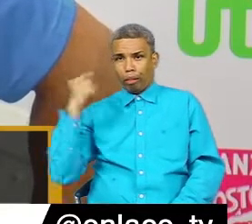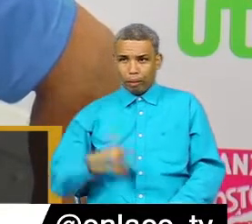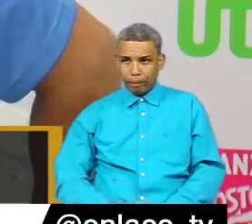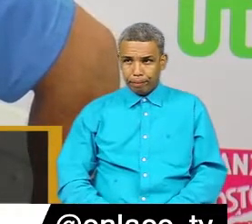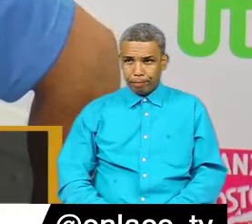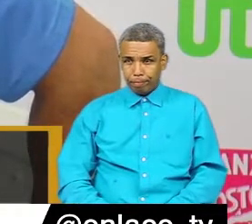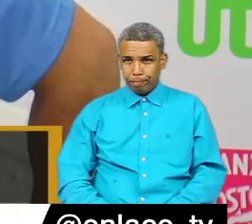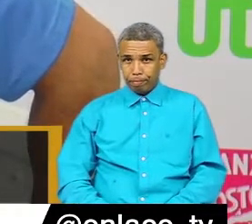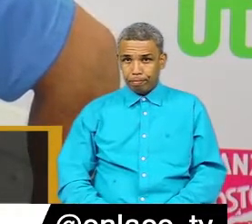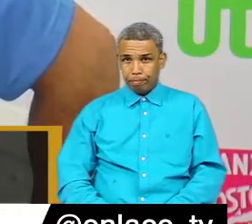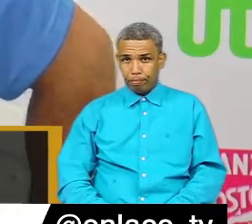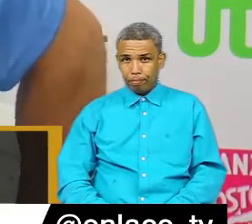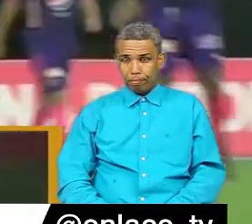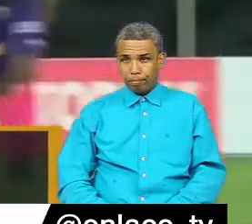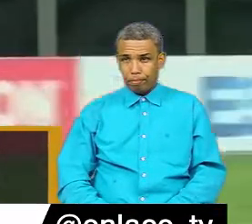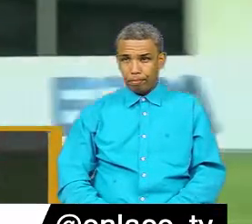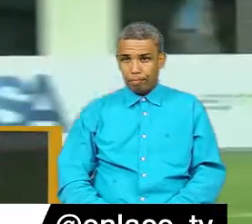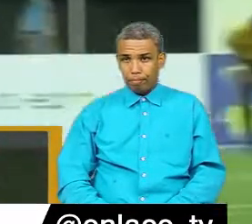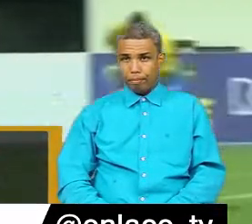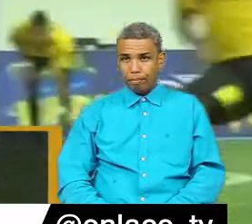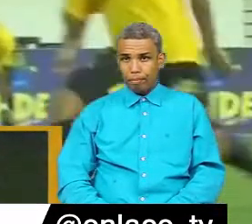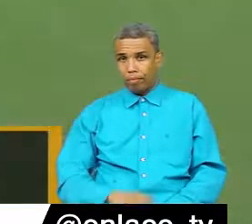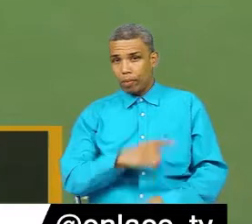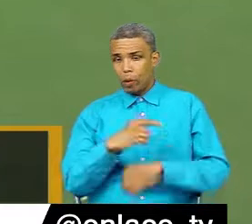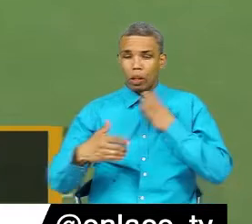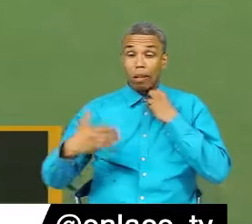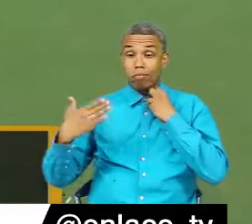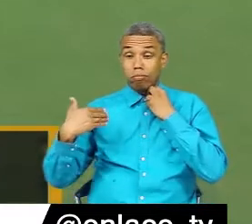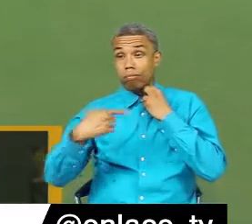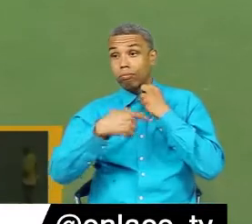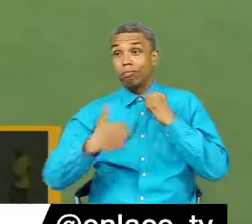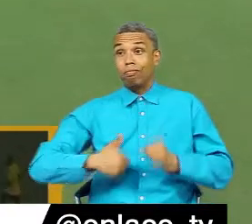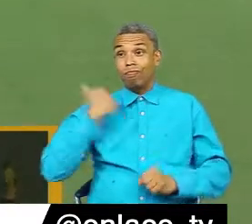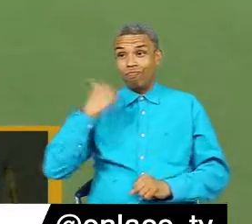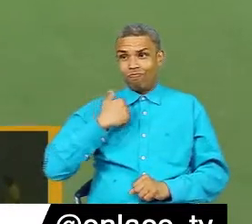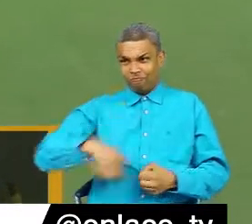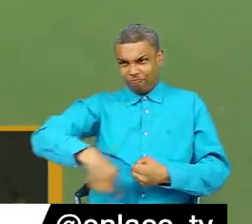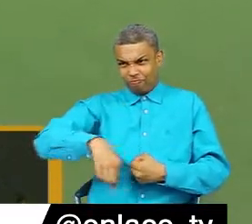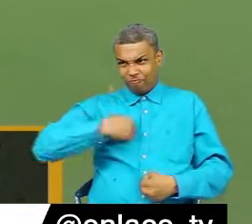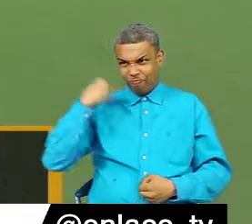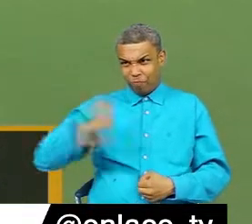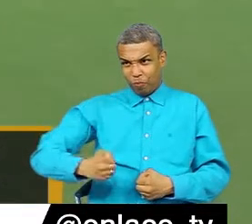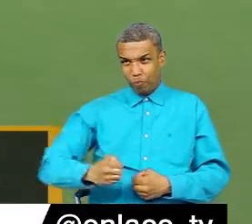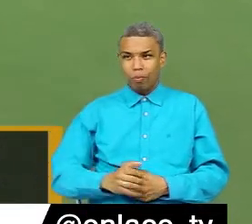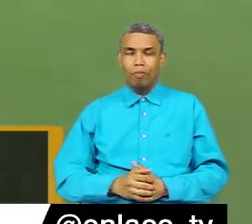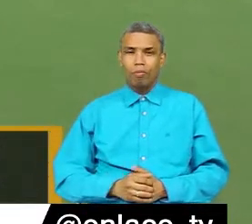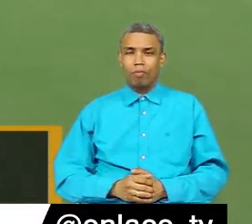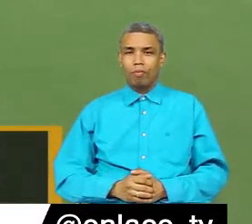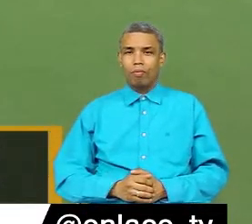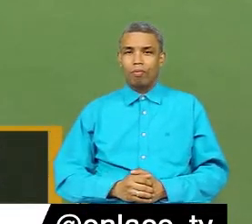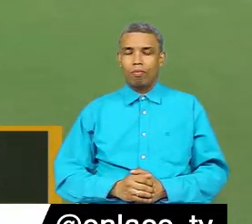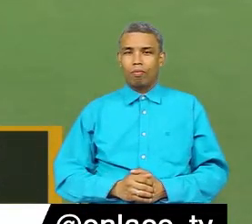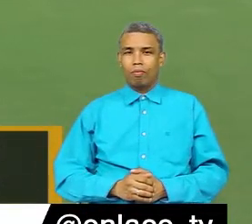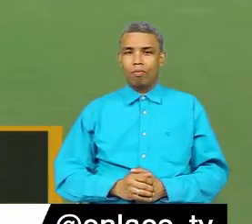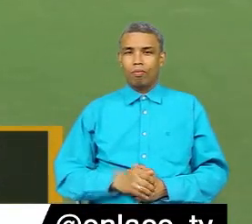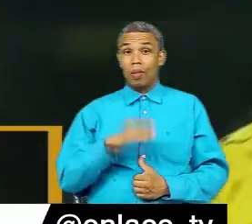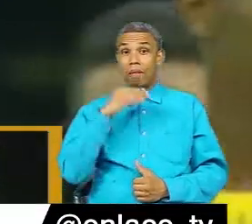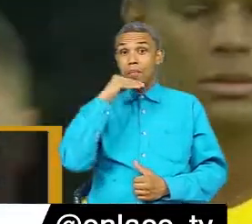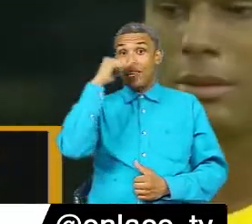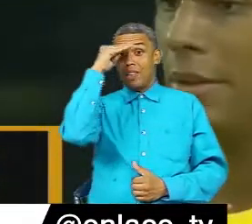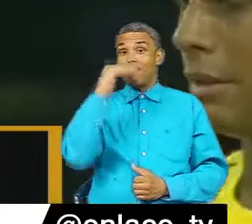que por su clima se vuelve fuerte. La salida en el Daniel Villa Zapata, según Álvarez, era para lograr la victoria que lo dejaría a un paso más cerca